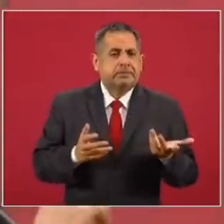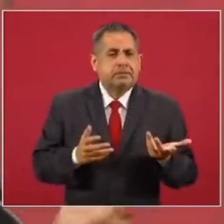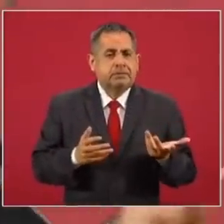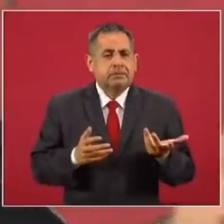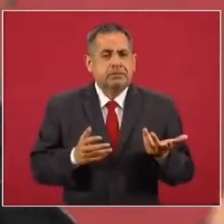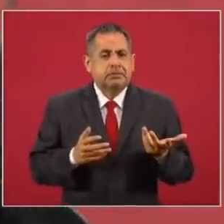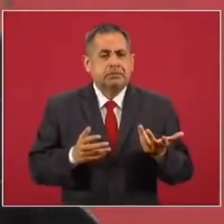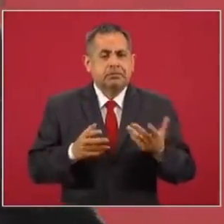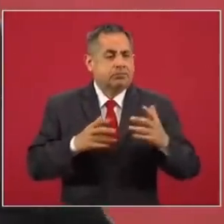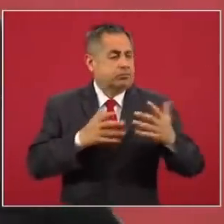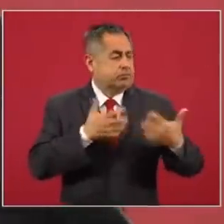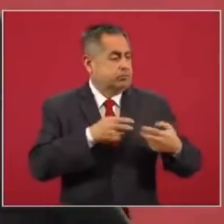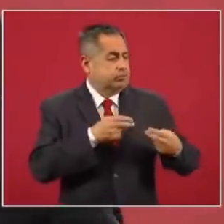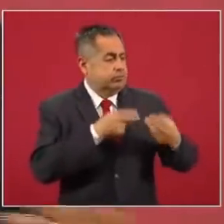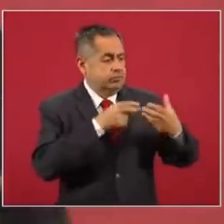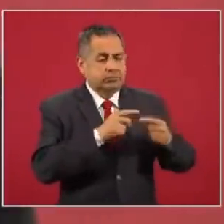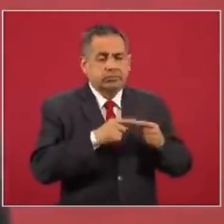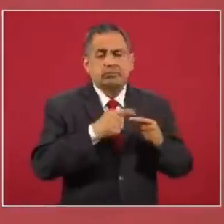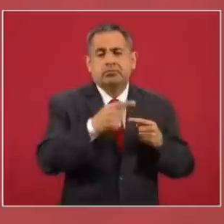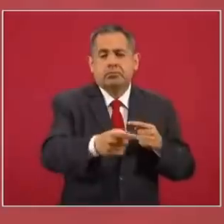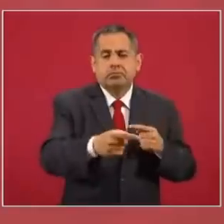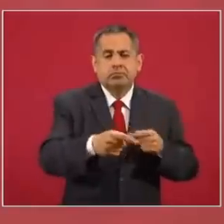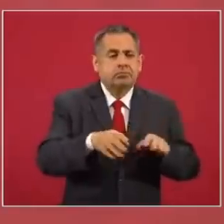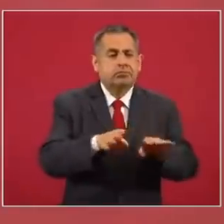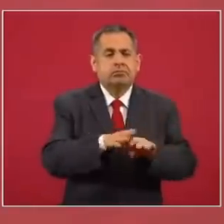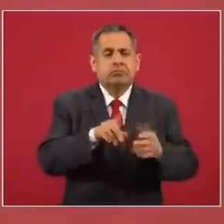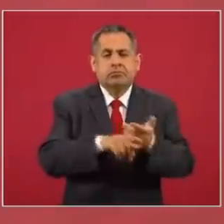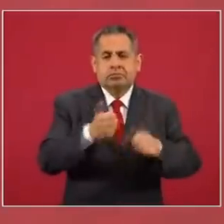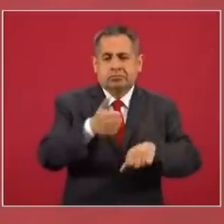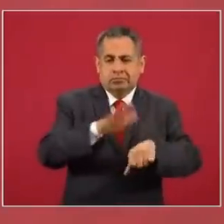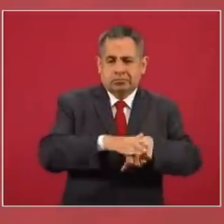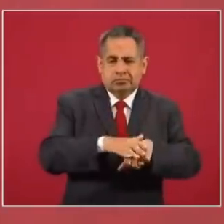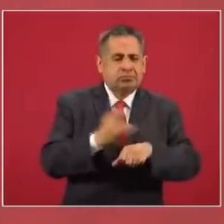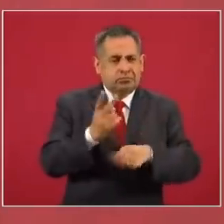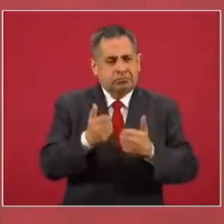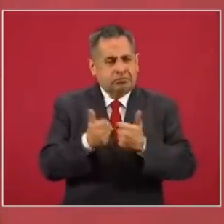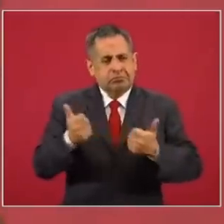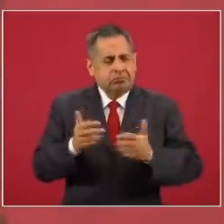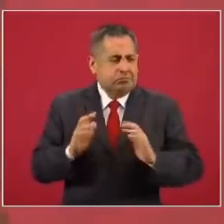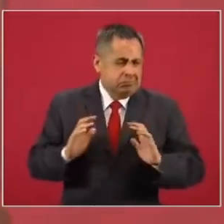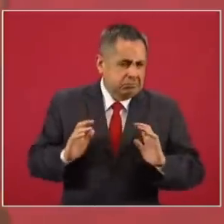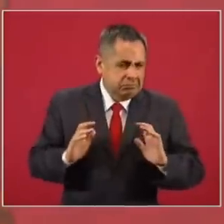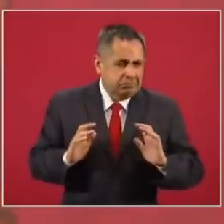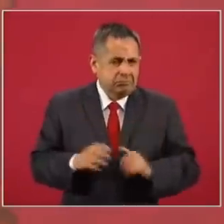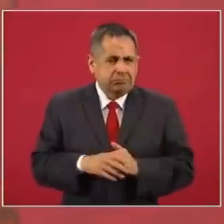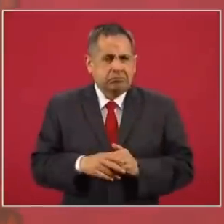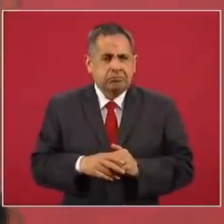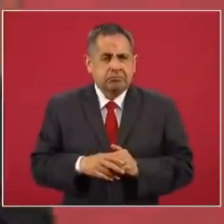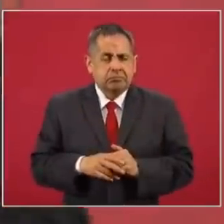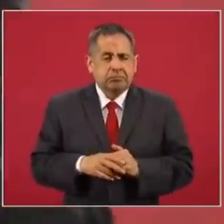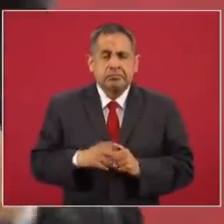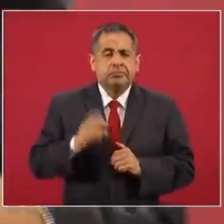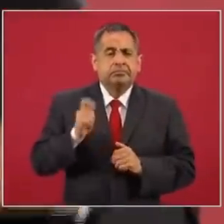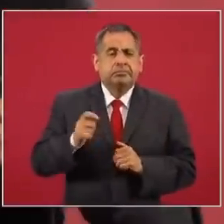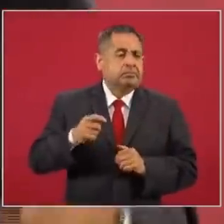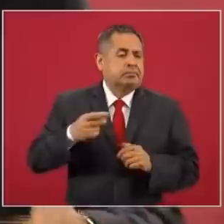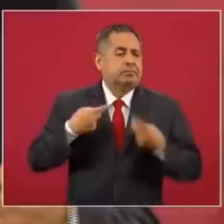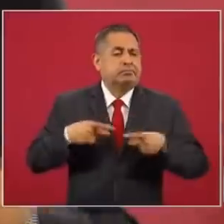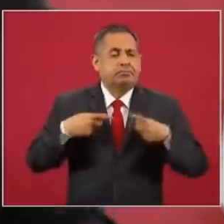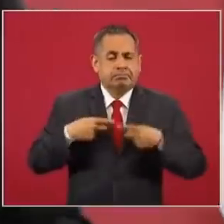propiamente productiva de una empresa con la actividad administrativa. El empresario, pues,